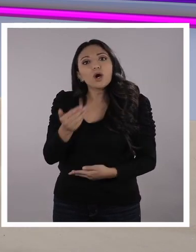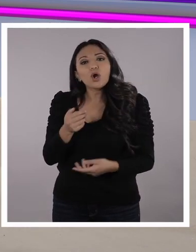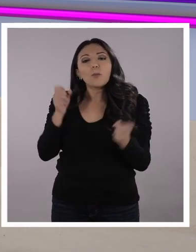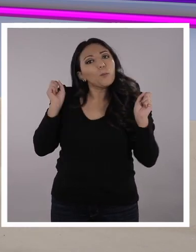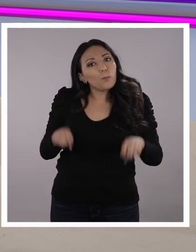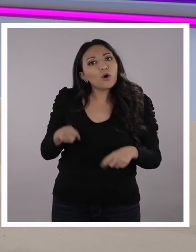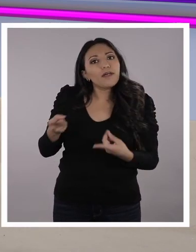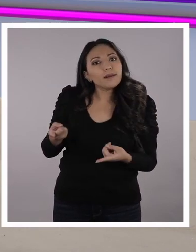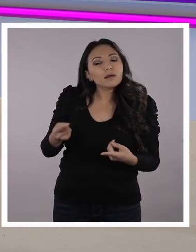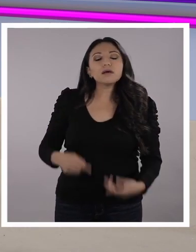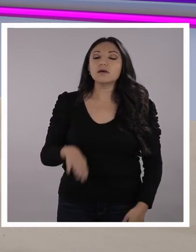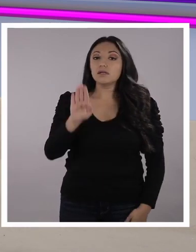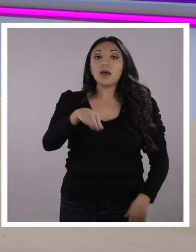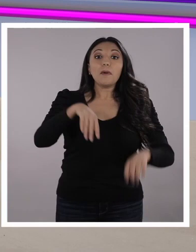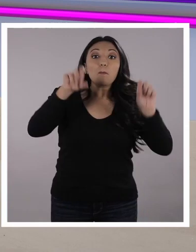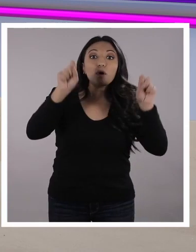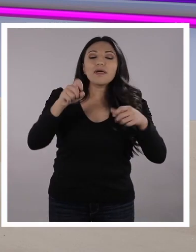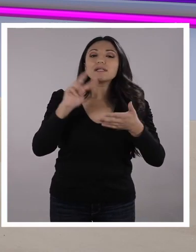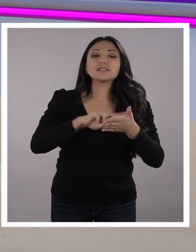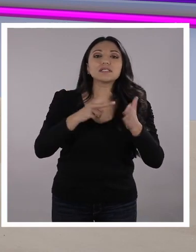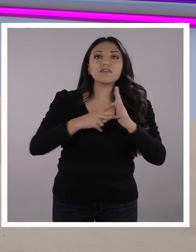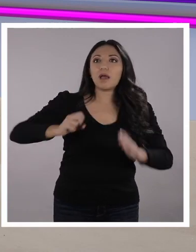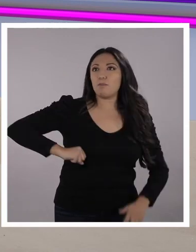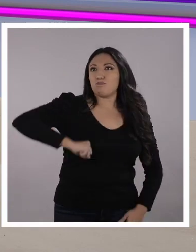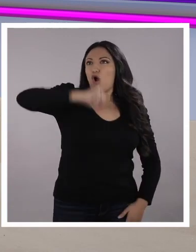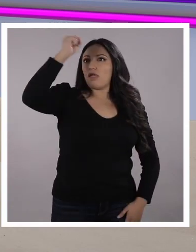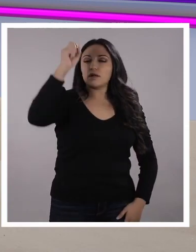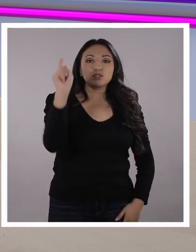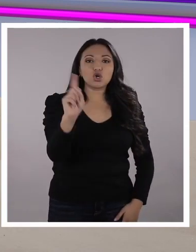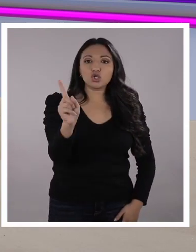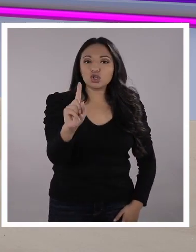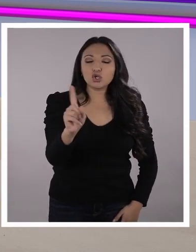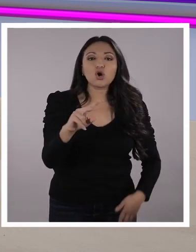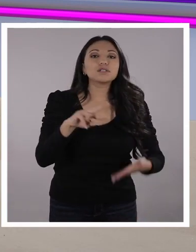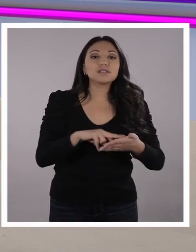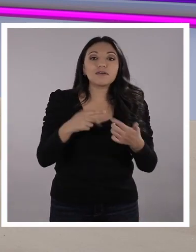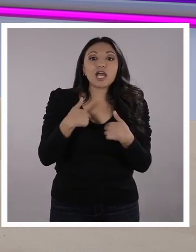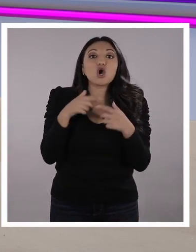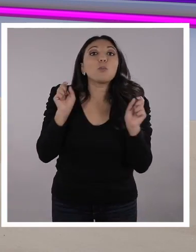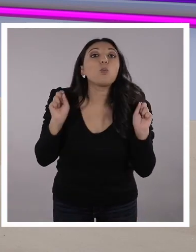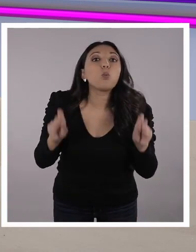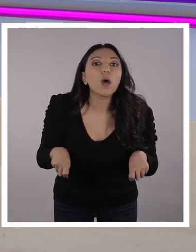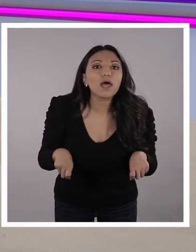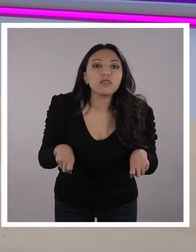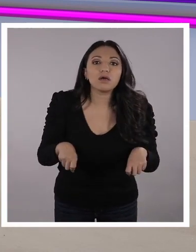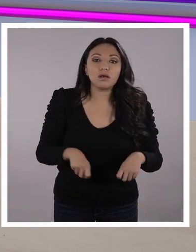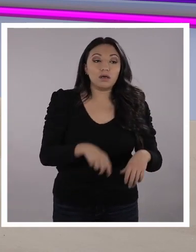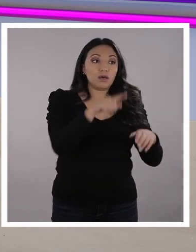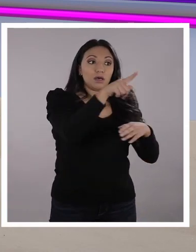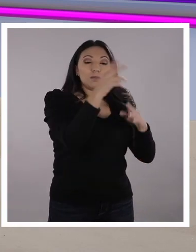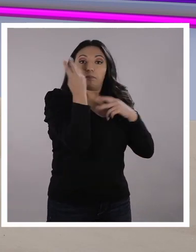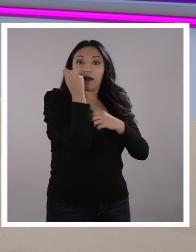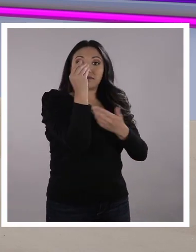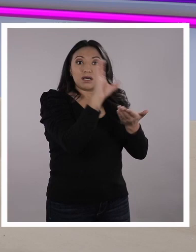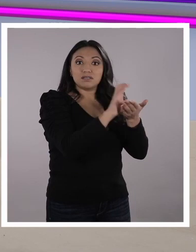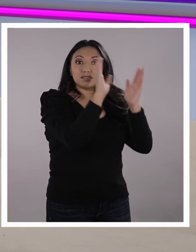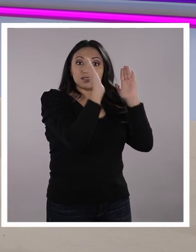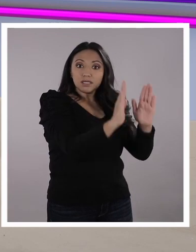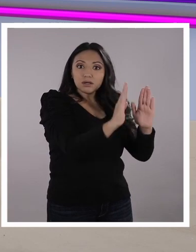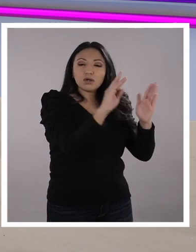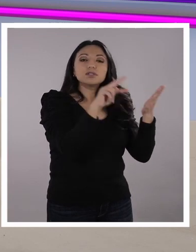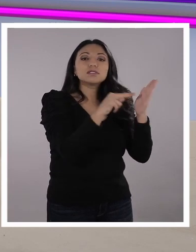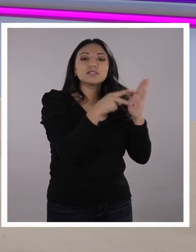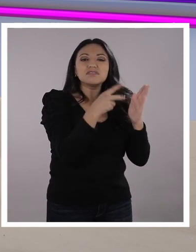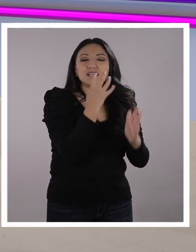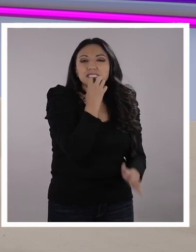Exactamente. El poder bien entendido realmente es la búsqueda y la construcción del bien común. Pero cuando el centro es el dinero, el poder